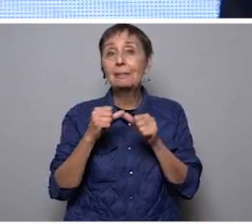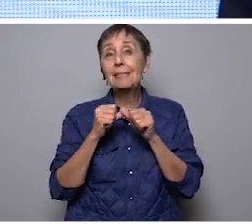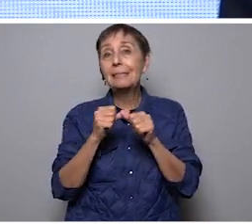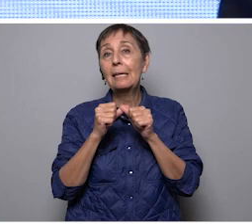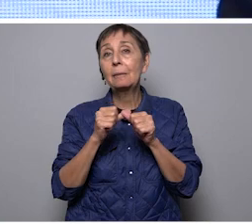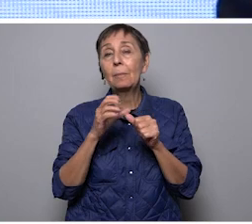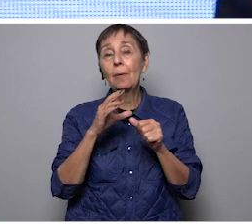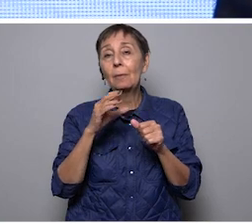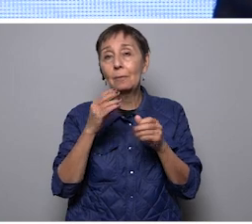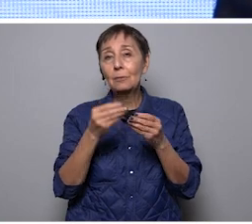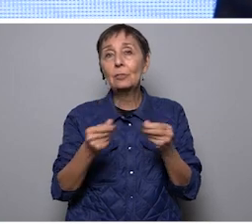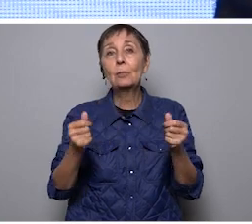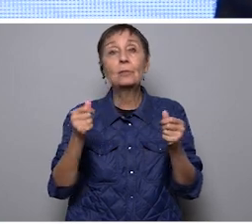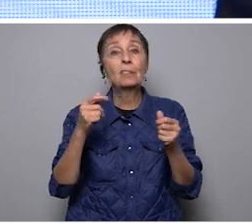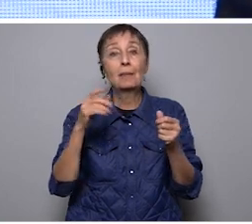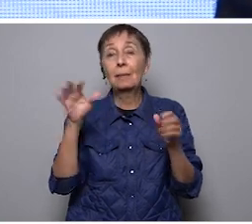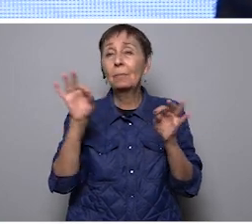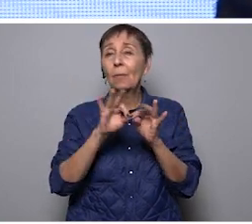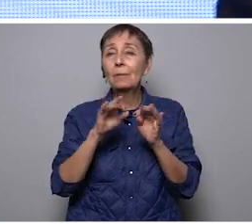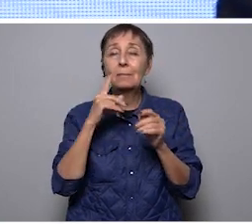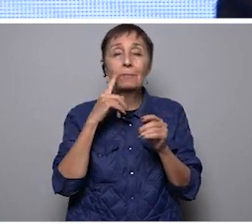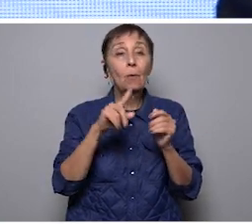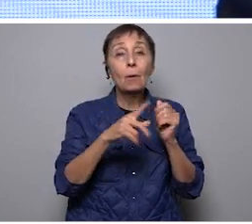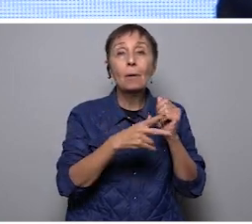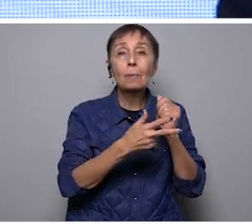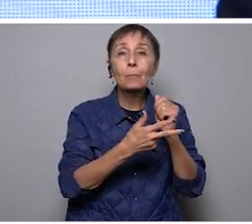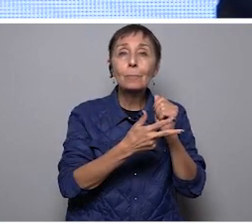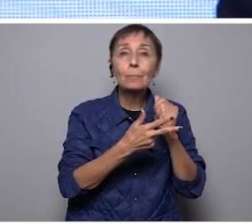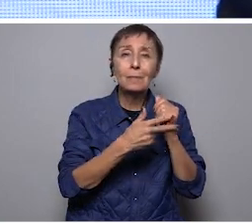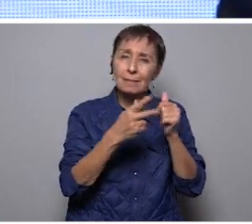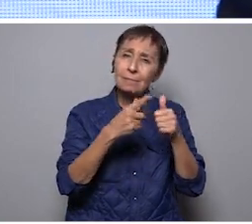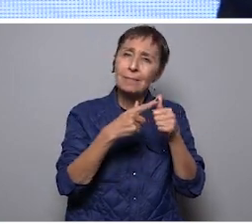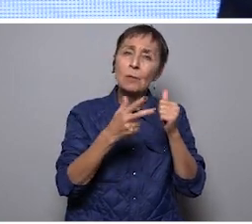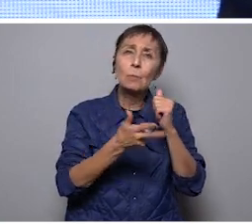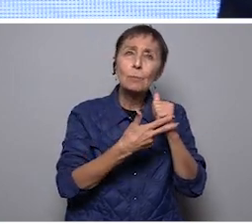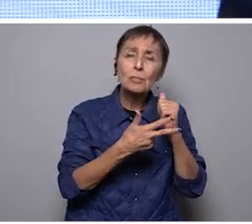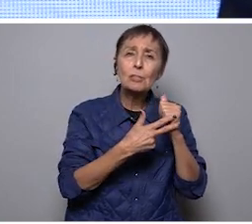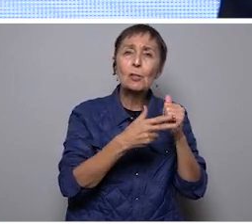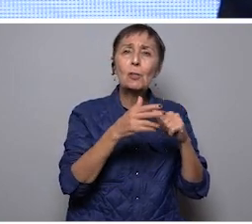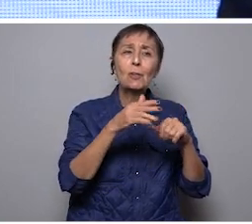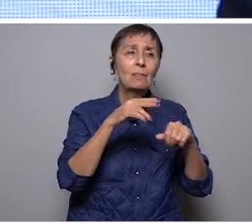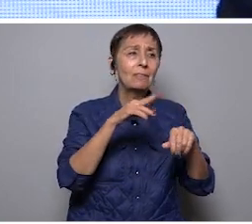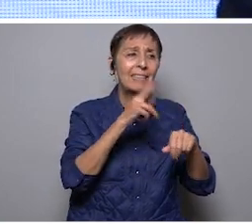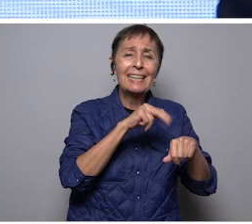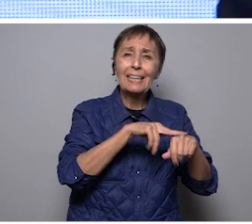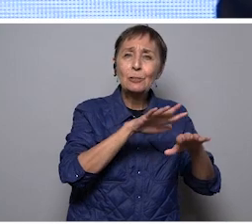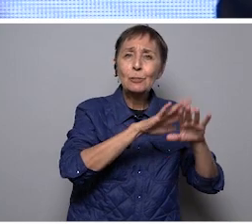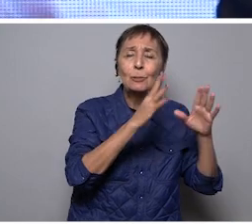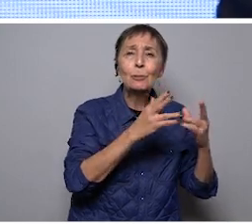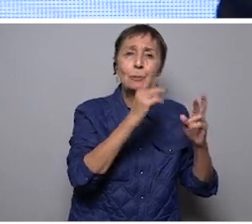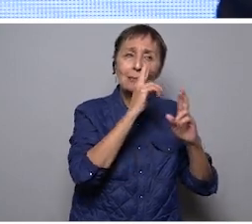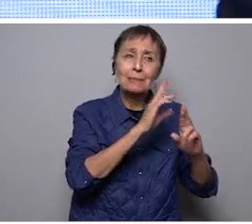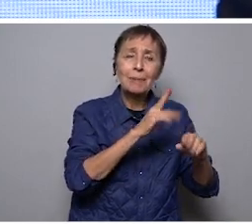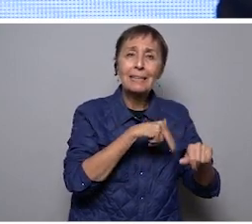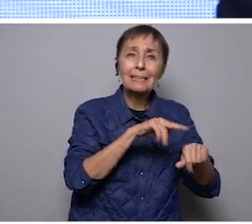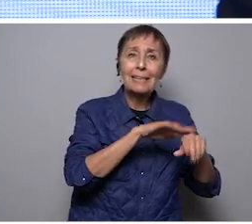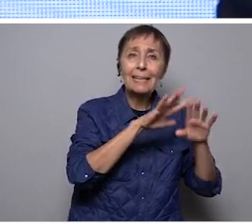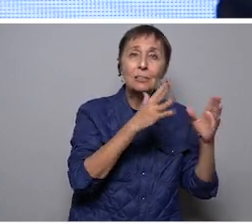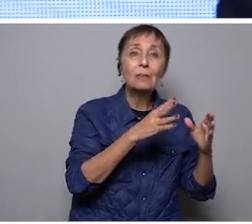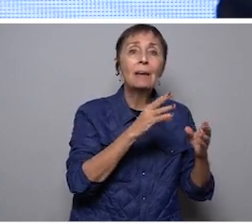preserve la naturaleza respete la naturaleza y a la vez genere retención de carbono necesita